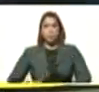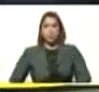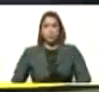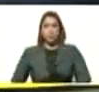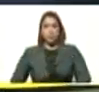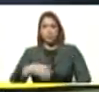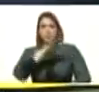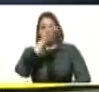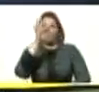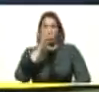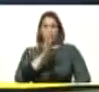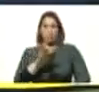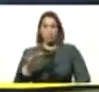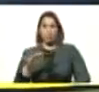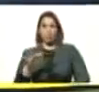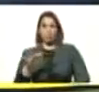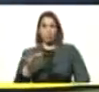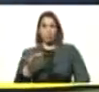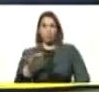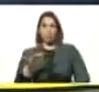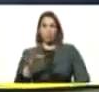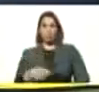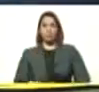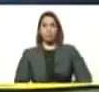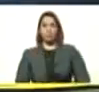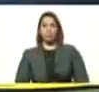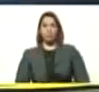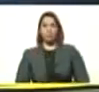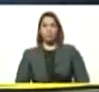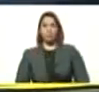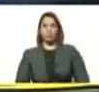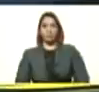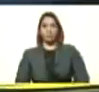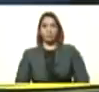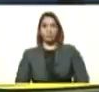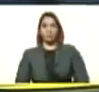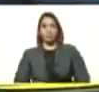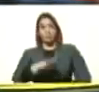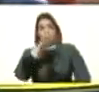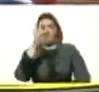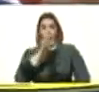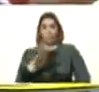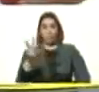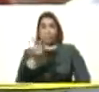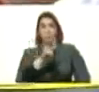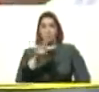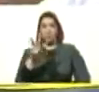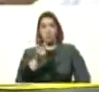la Federación, presidenta de la Federación,